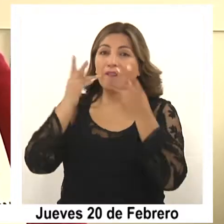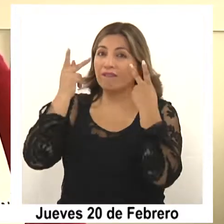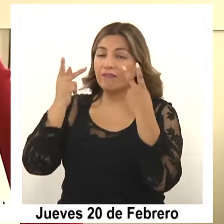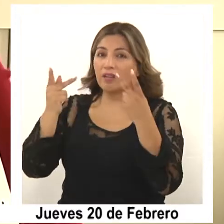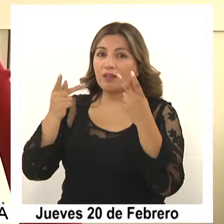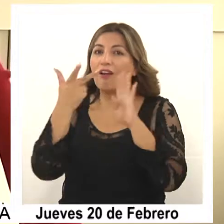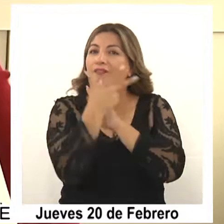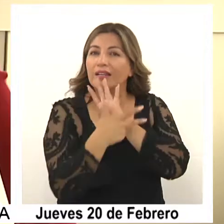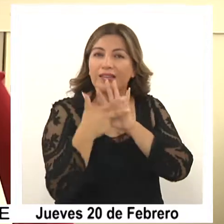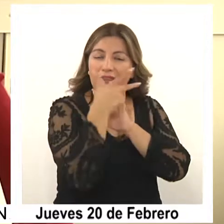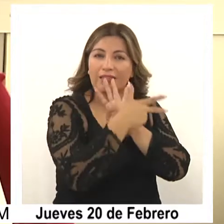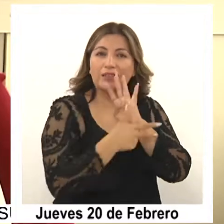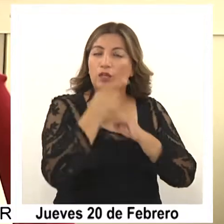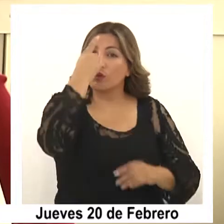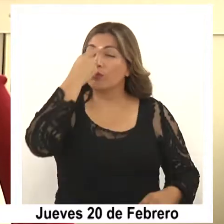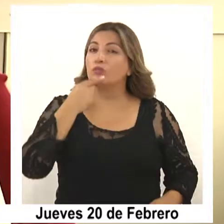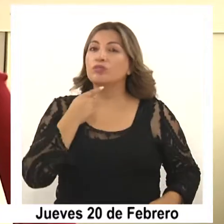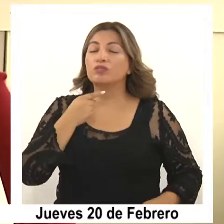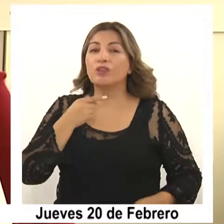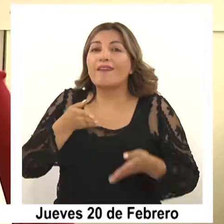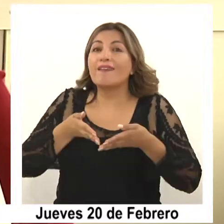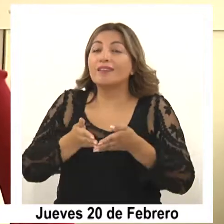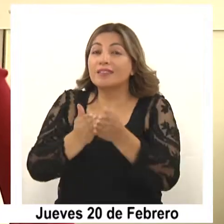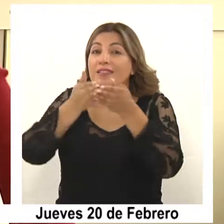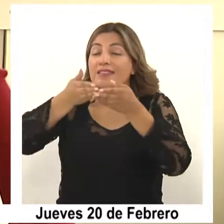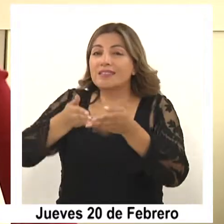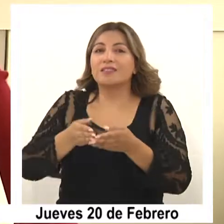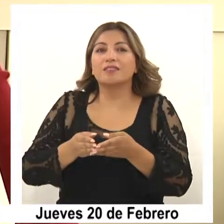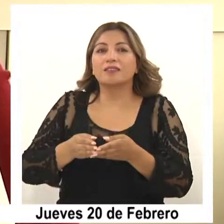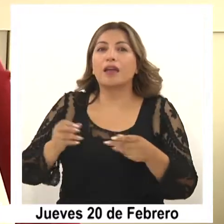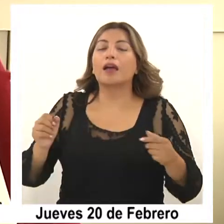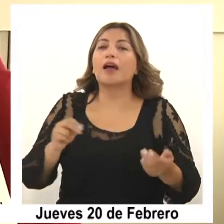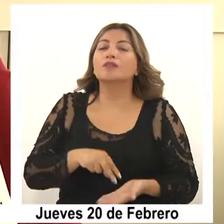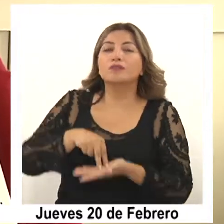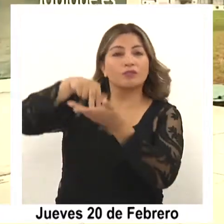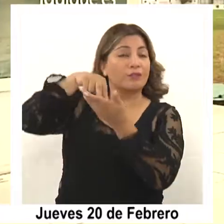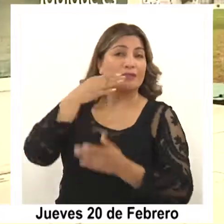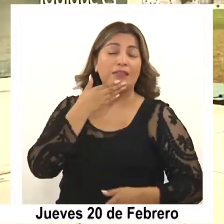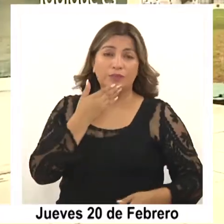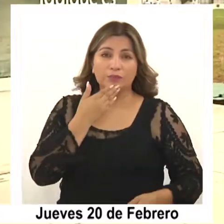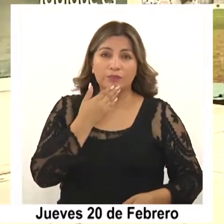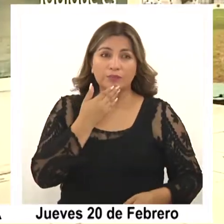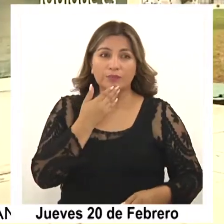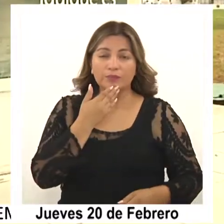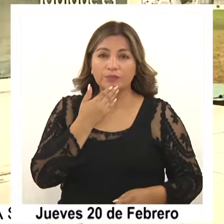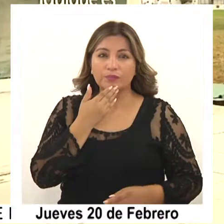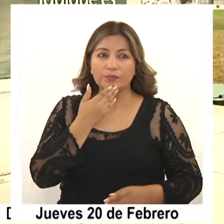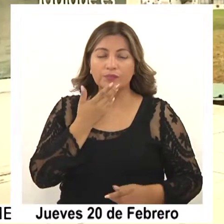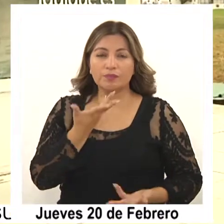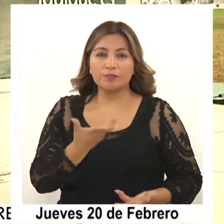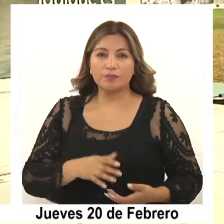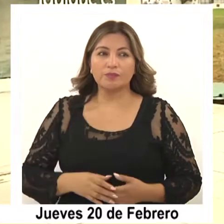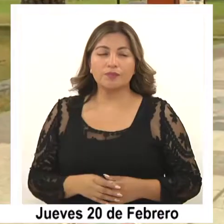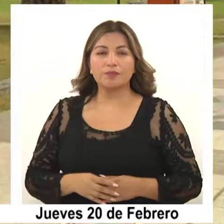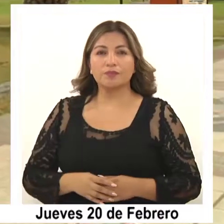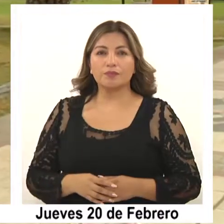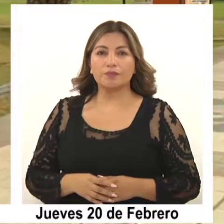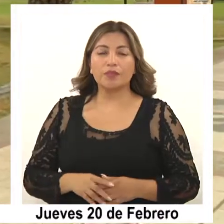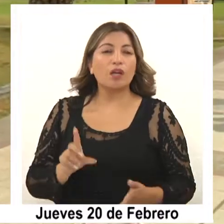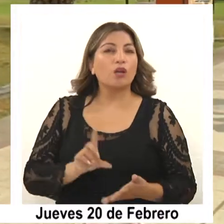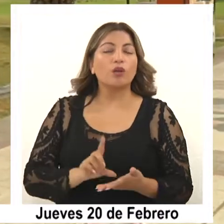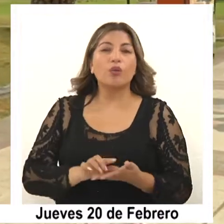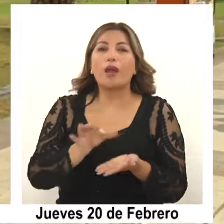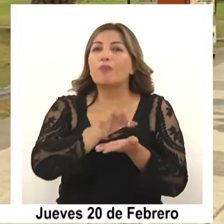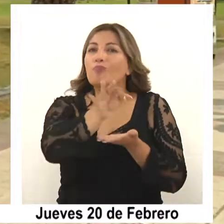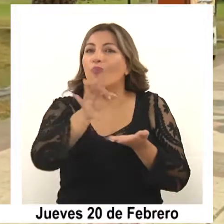por ejemplo, al Paseo Baquedano, el Museo Corvette Esmeralda, que vayan a Molsofri, y también consultan harto acerca de los